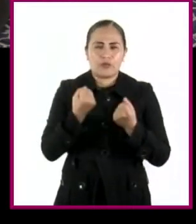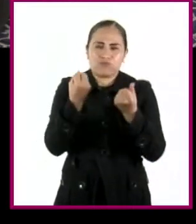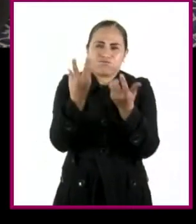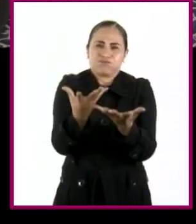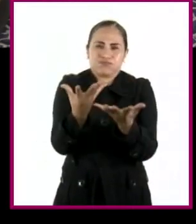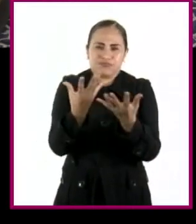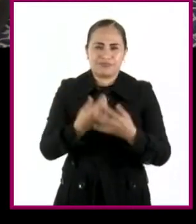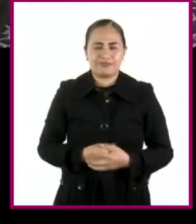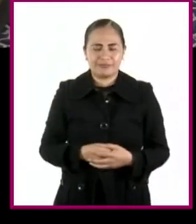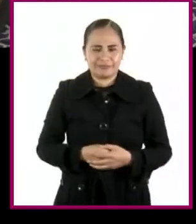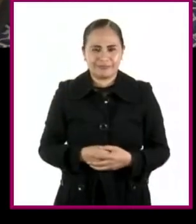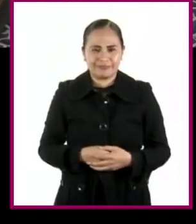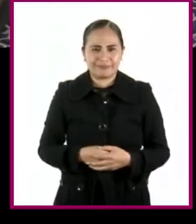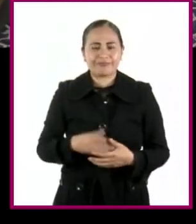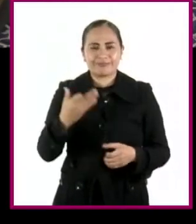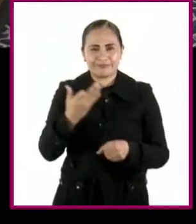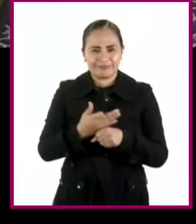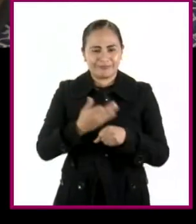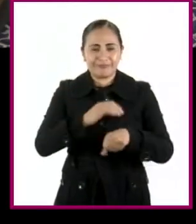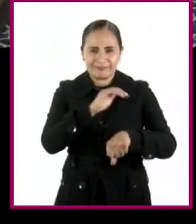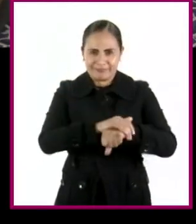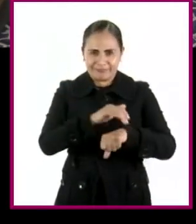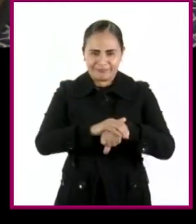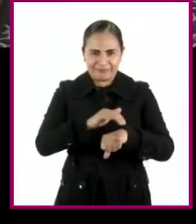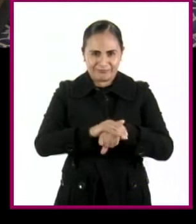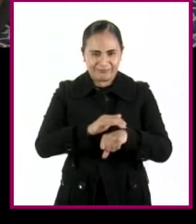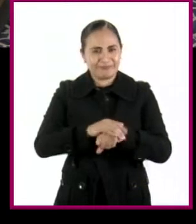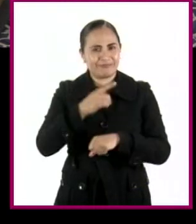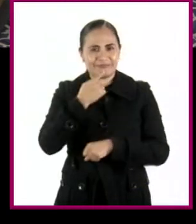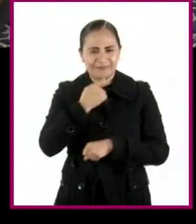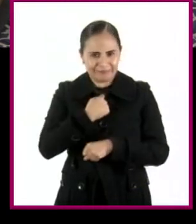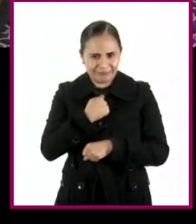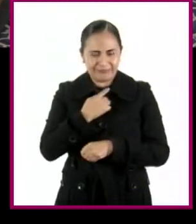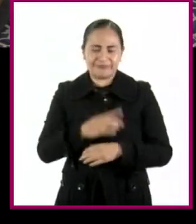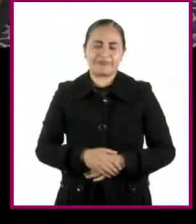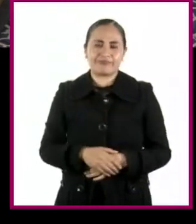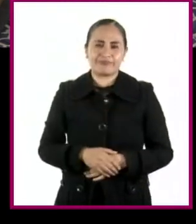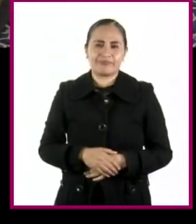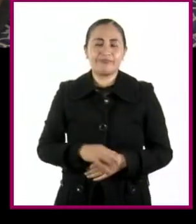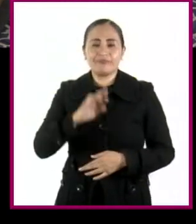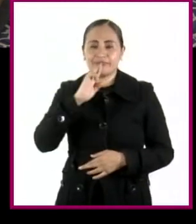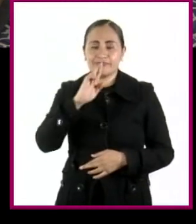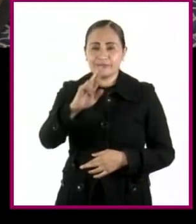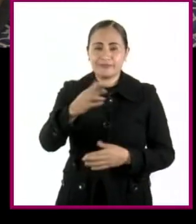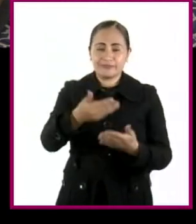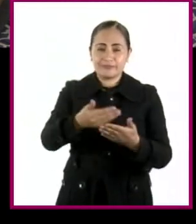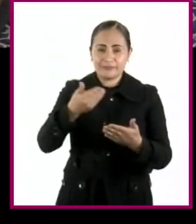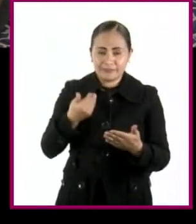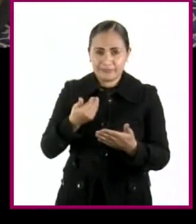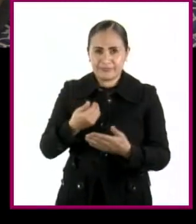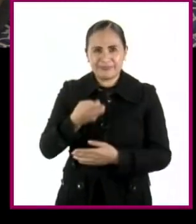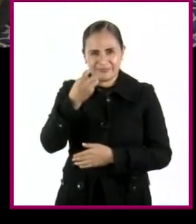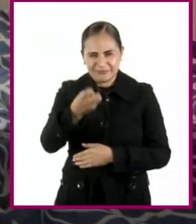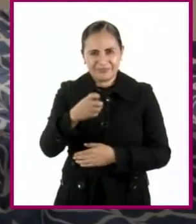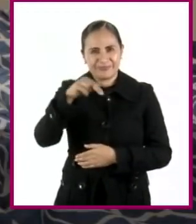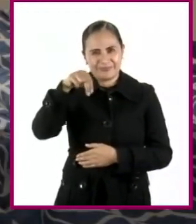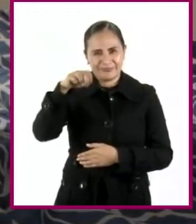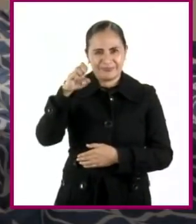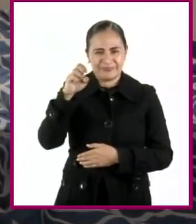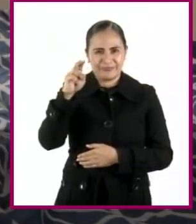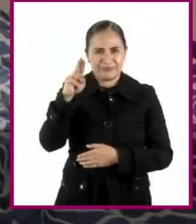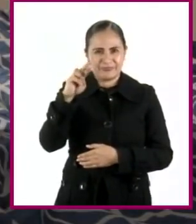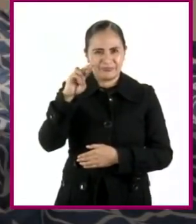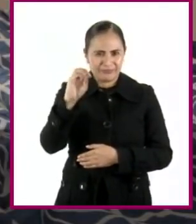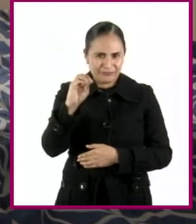Y bueno, nuestra carnalita nos había mandado ese mensaje y antes de que le contestáramos, ella probó la neurodanza. Lo